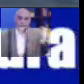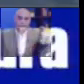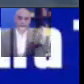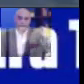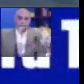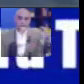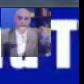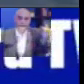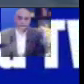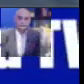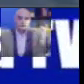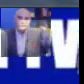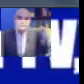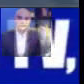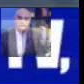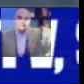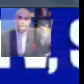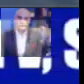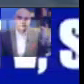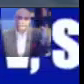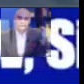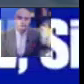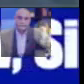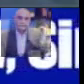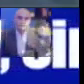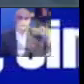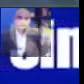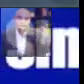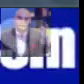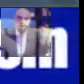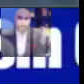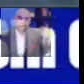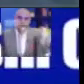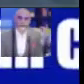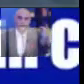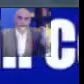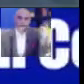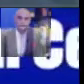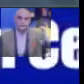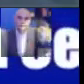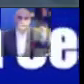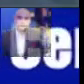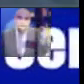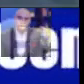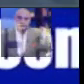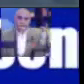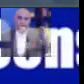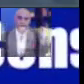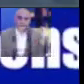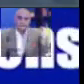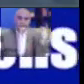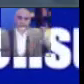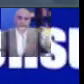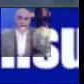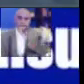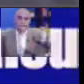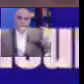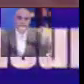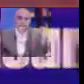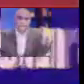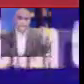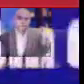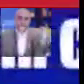este pútrido sistema electoral que actualmente está secuestrado por Lorenzo Córdoba y su tropa